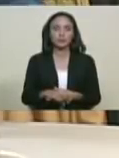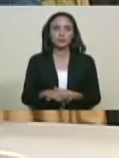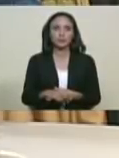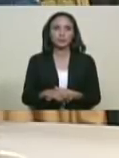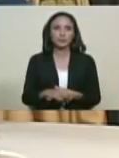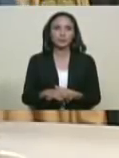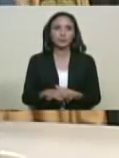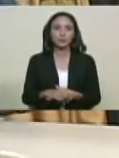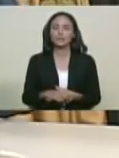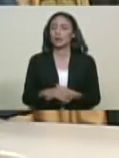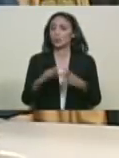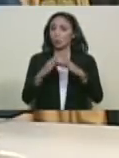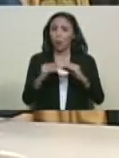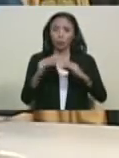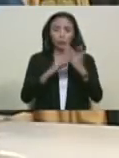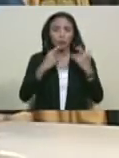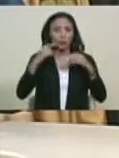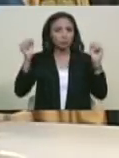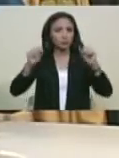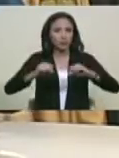todas las afirmaciones